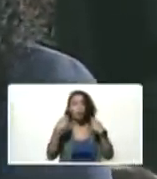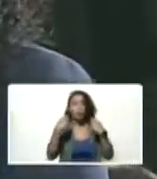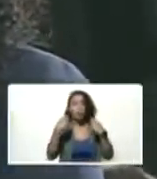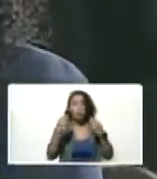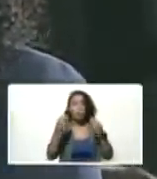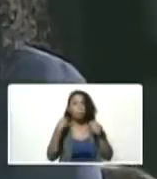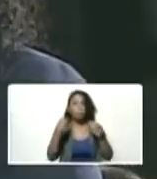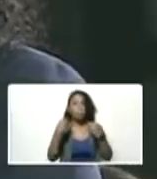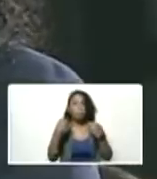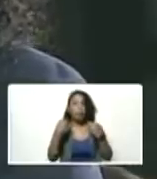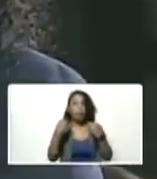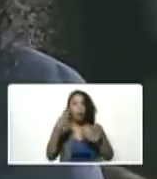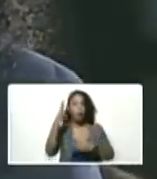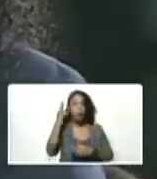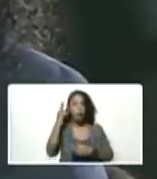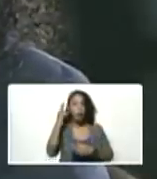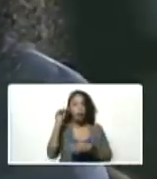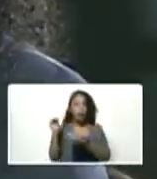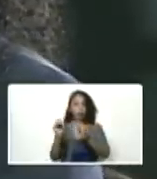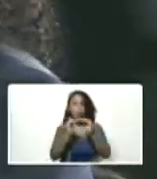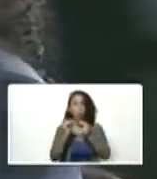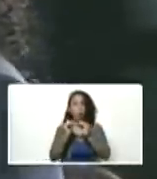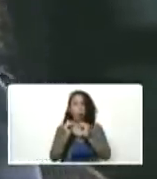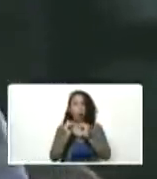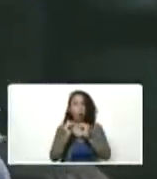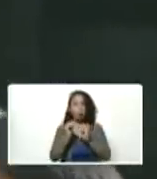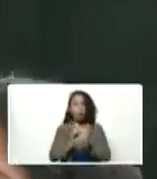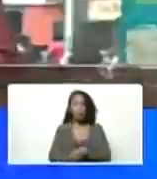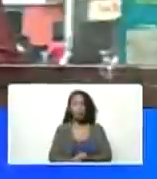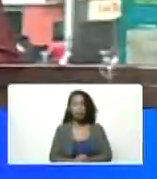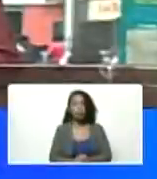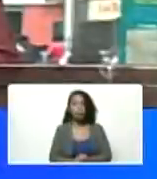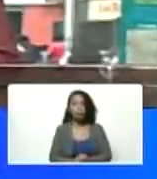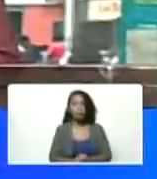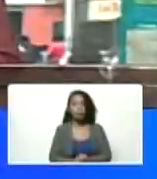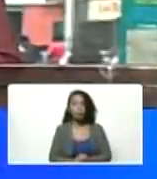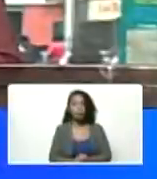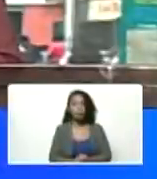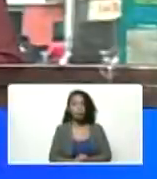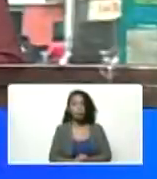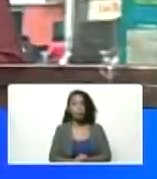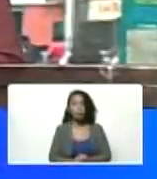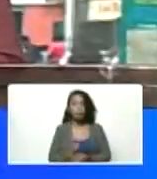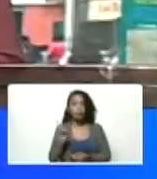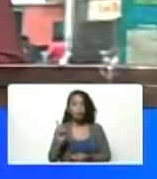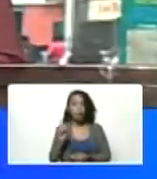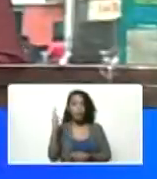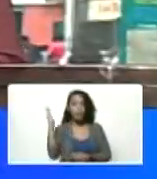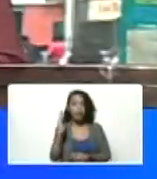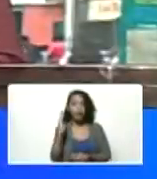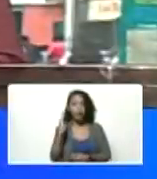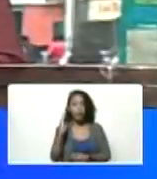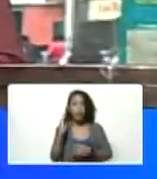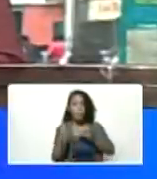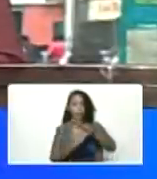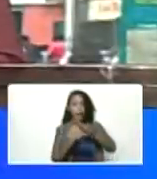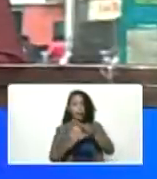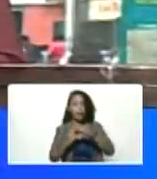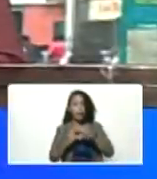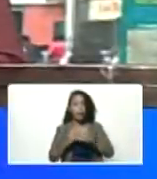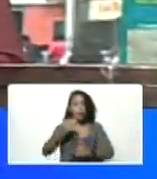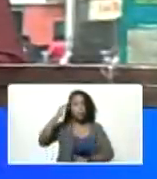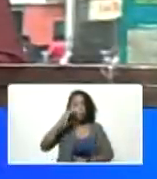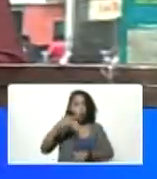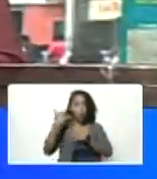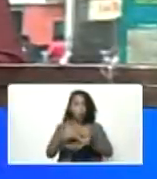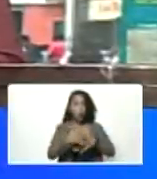para la mujer y la igualdad de género. Diva viene de la base, de ser militante